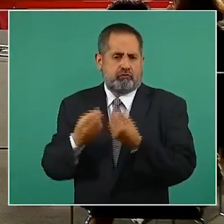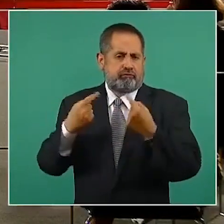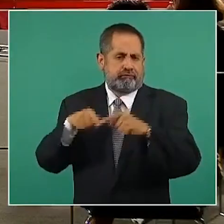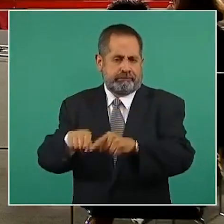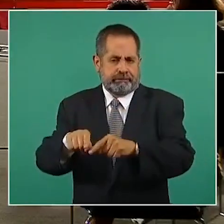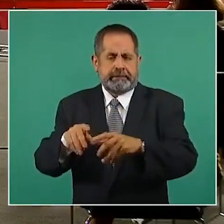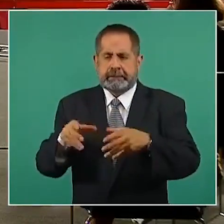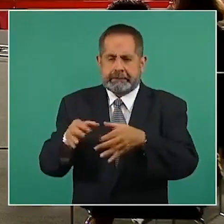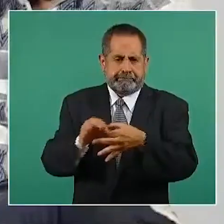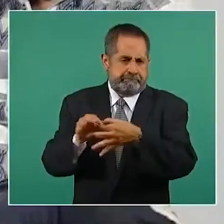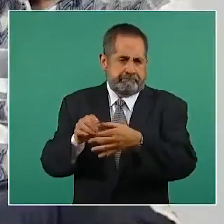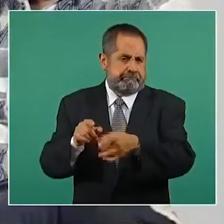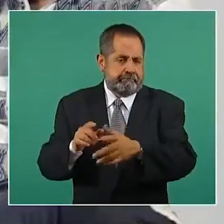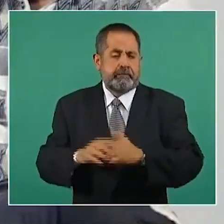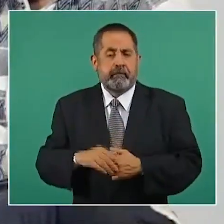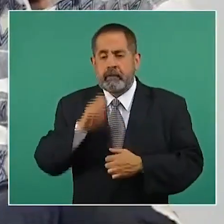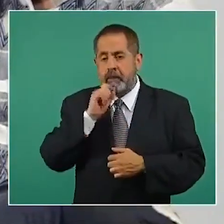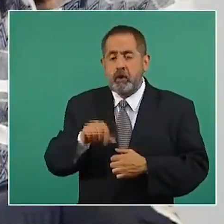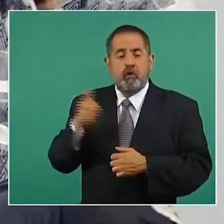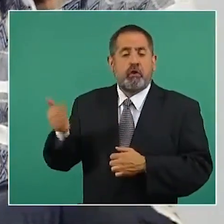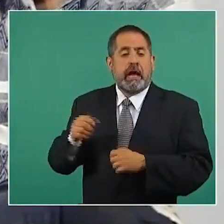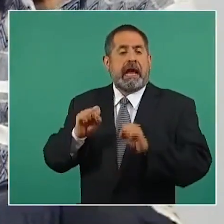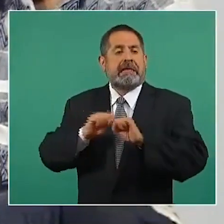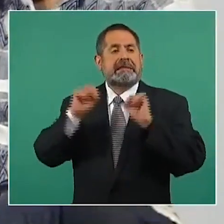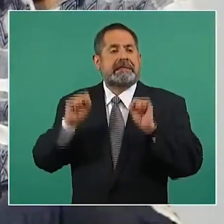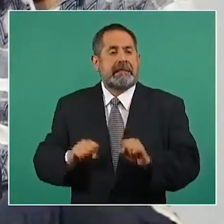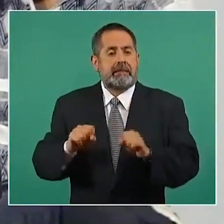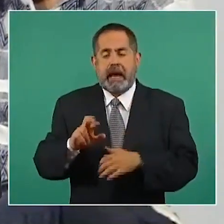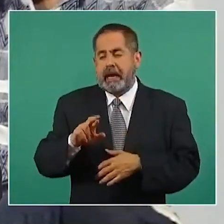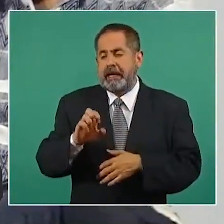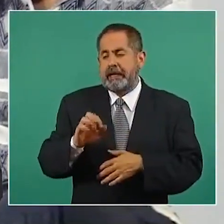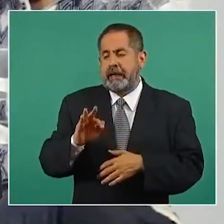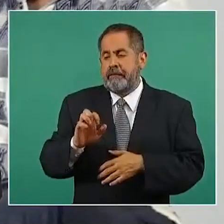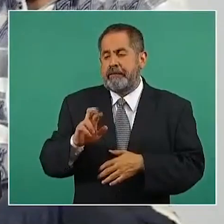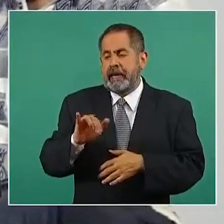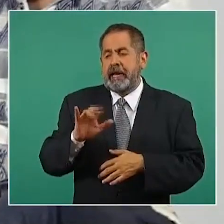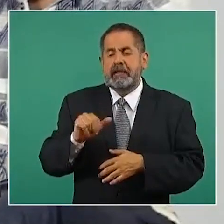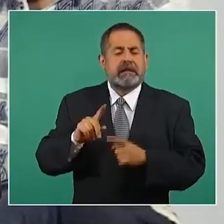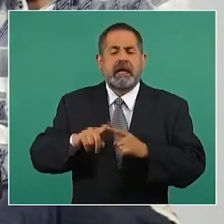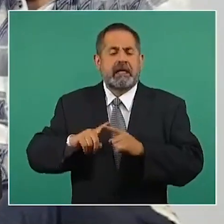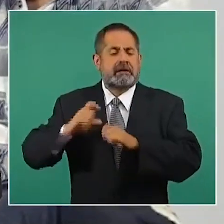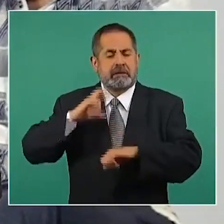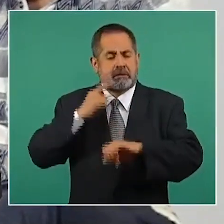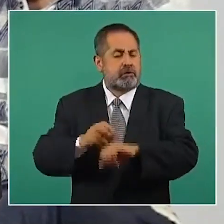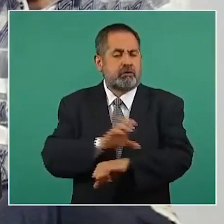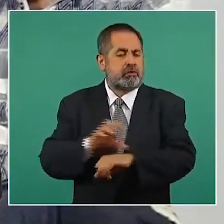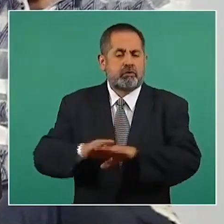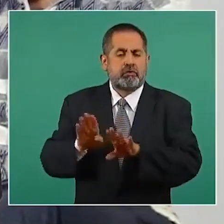muy de la mano también con un sistema de referencia y contrarreferencia que fue coordinado que